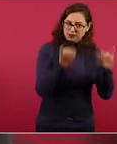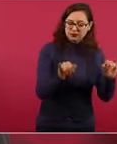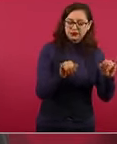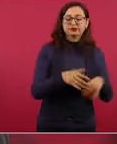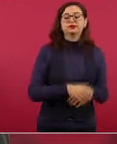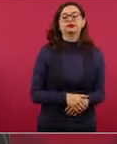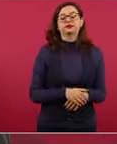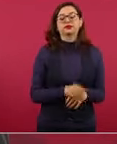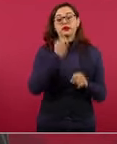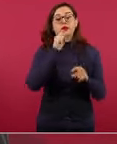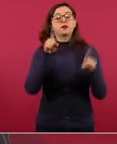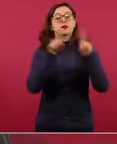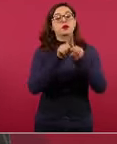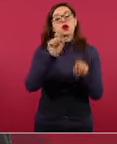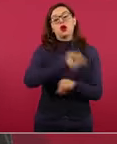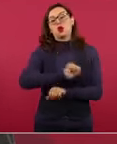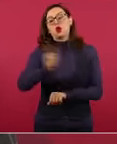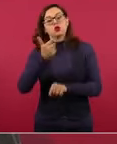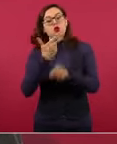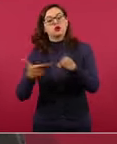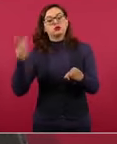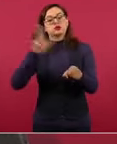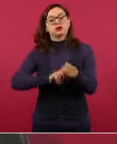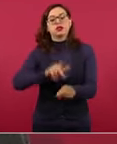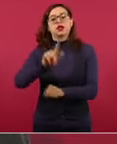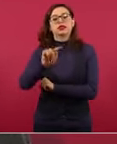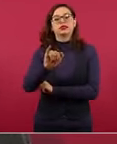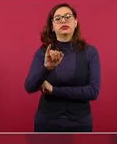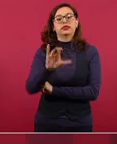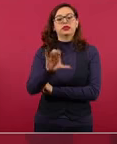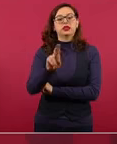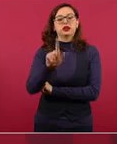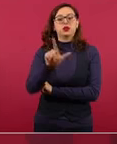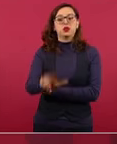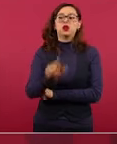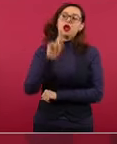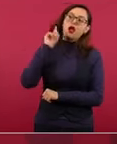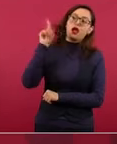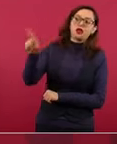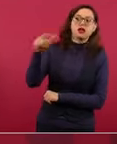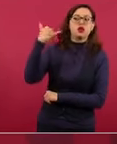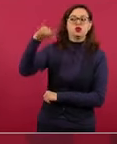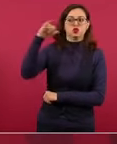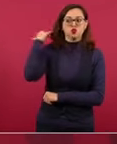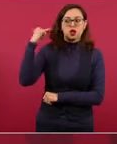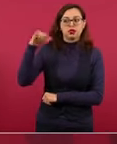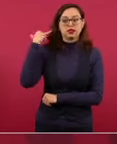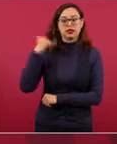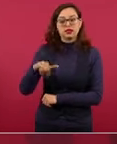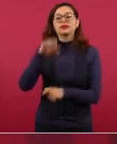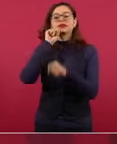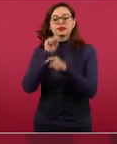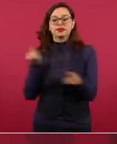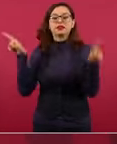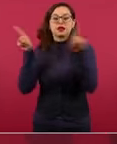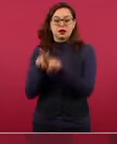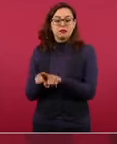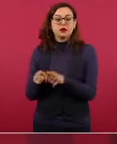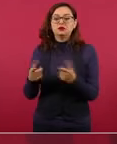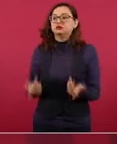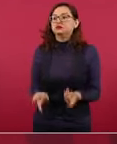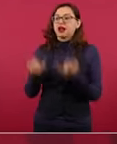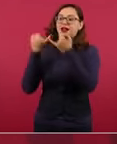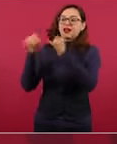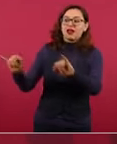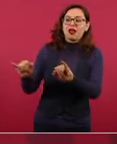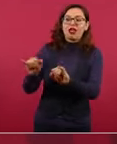ticul en yucatán que también lo dejaron govern negra